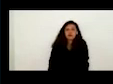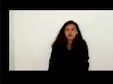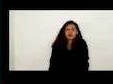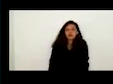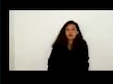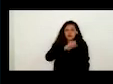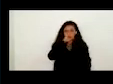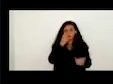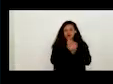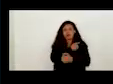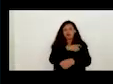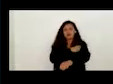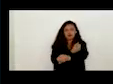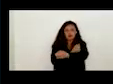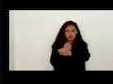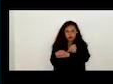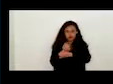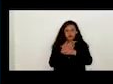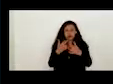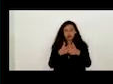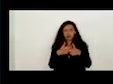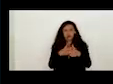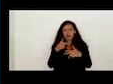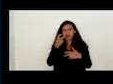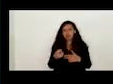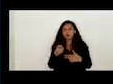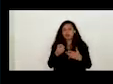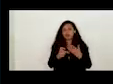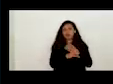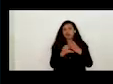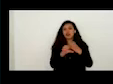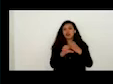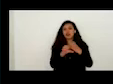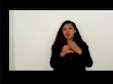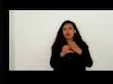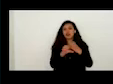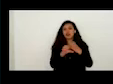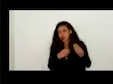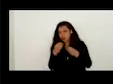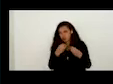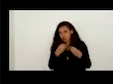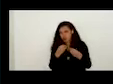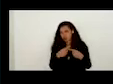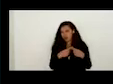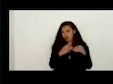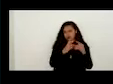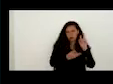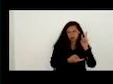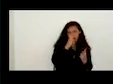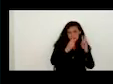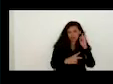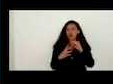los huesos son óptimos estas vitaminas y estos minerales. ¿Dónde los obtenemos? La mayor proporción en las verduras y en las frutas,